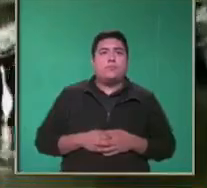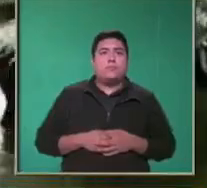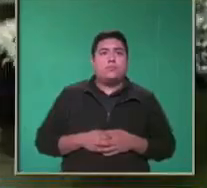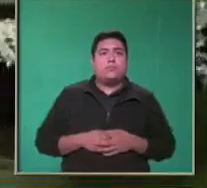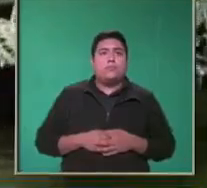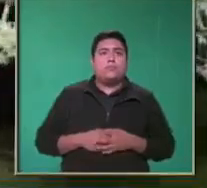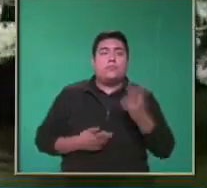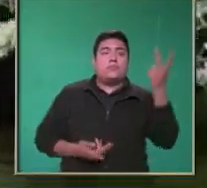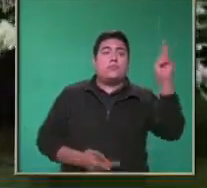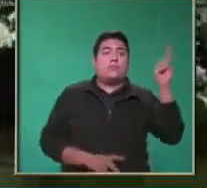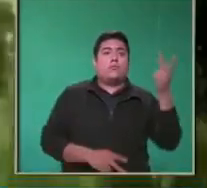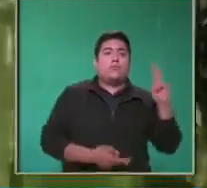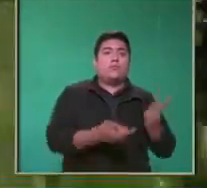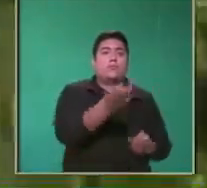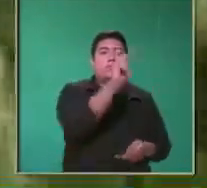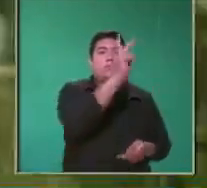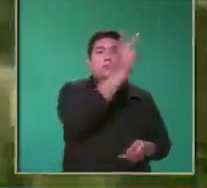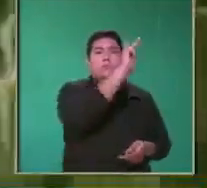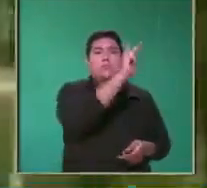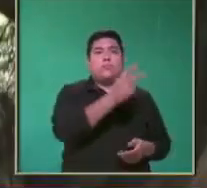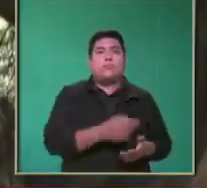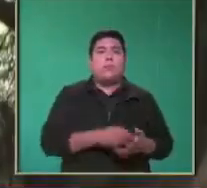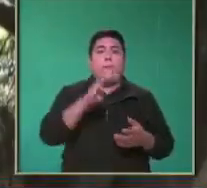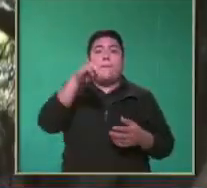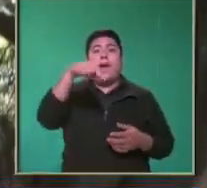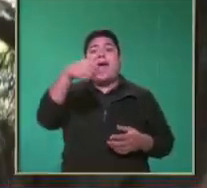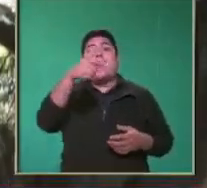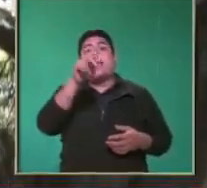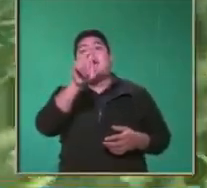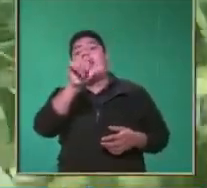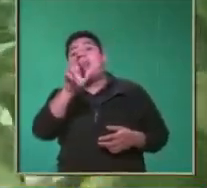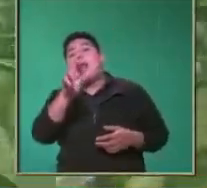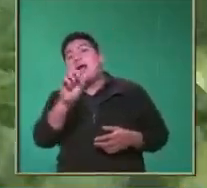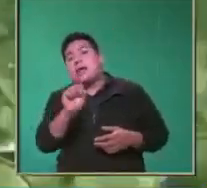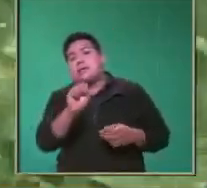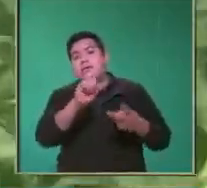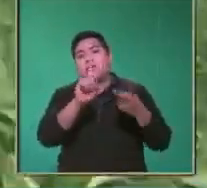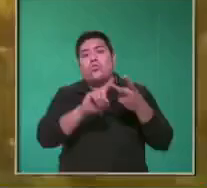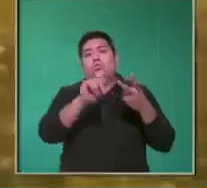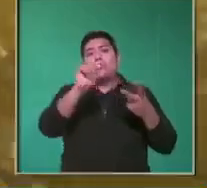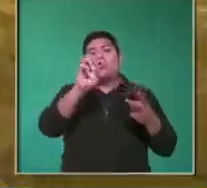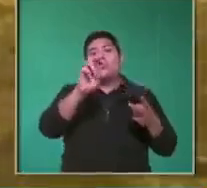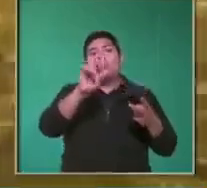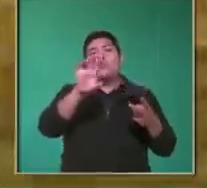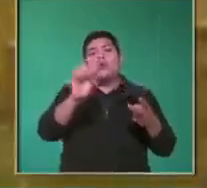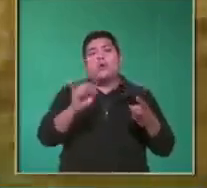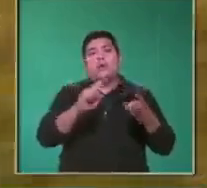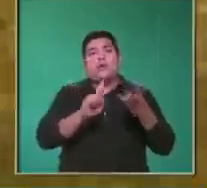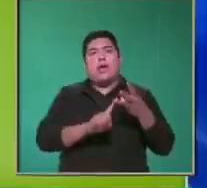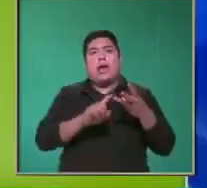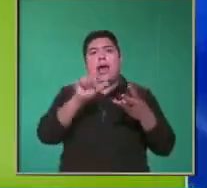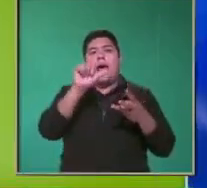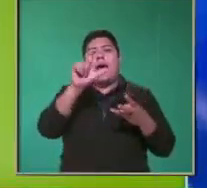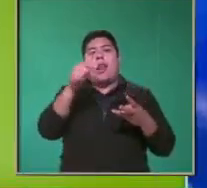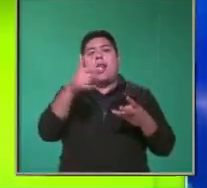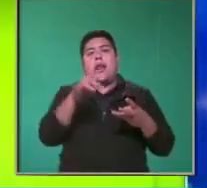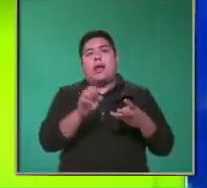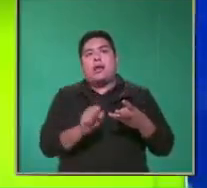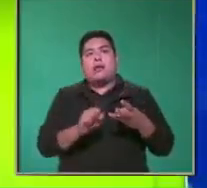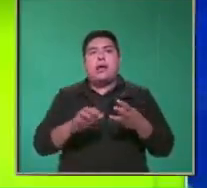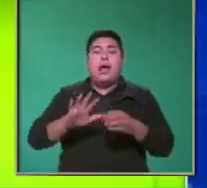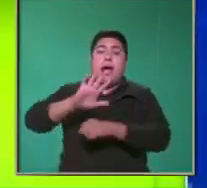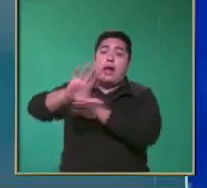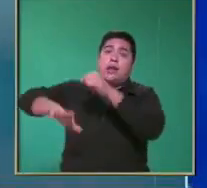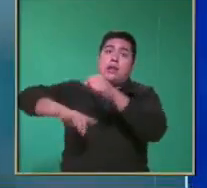La vegetación característica es de manglares, tules, pastos marinos y algas. Entre la fauna